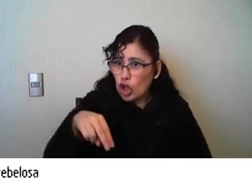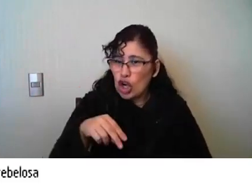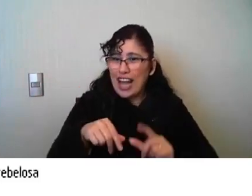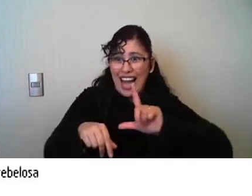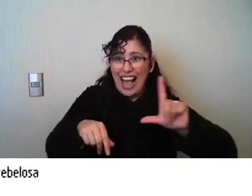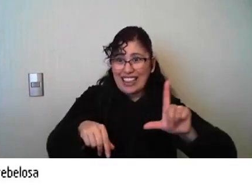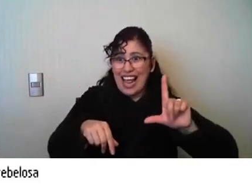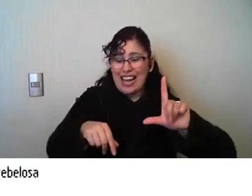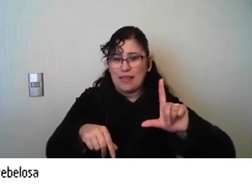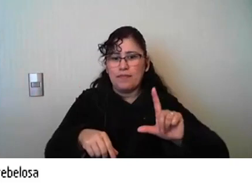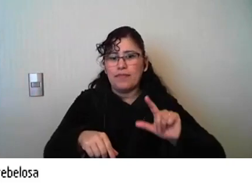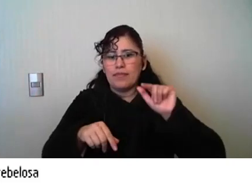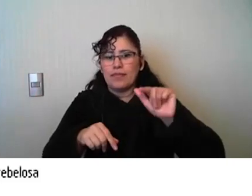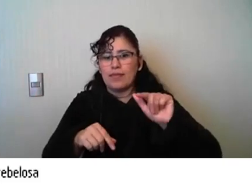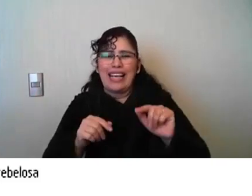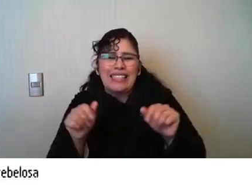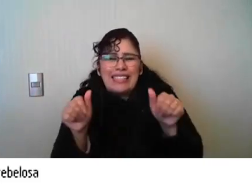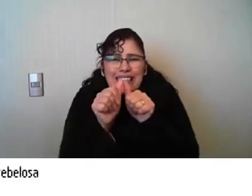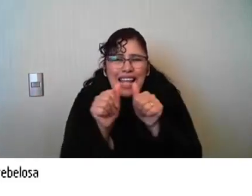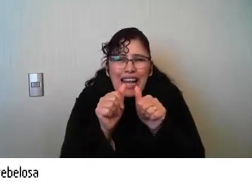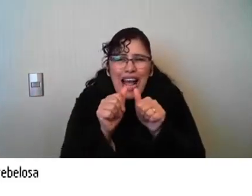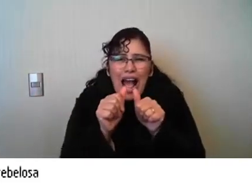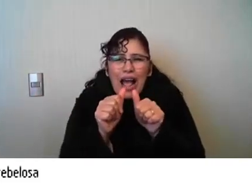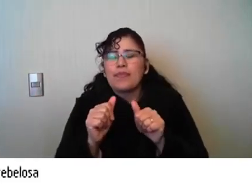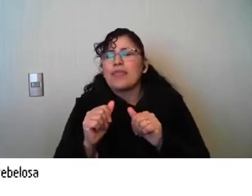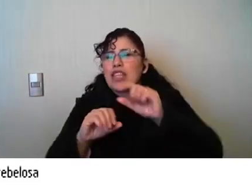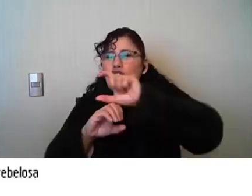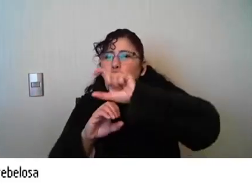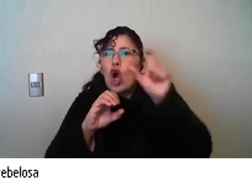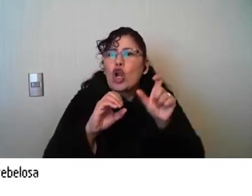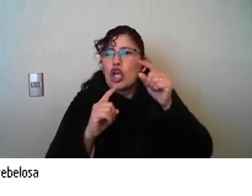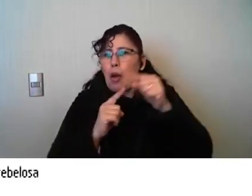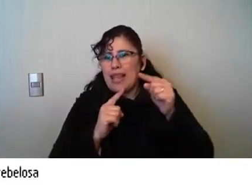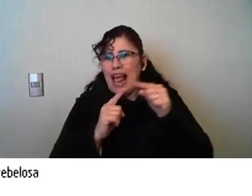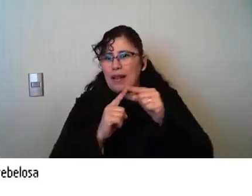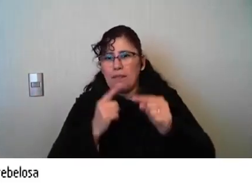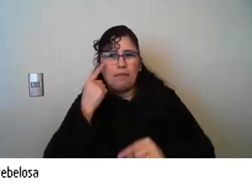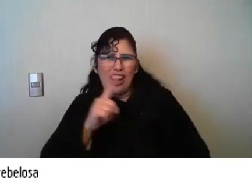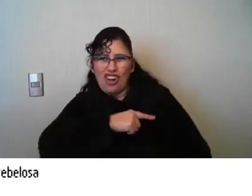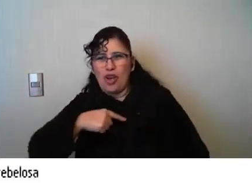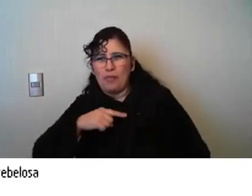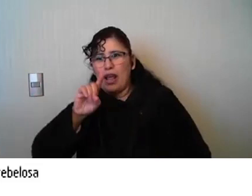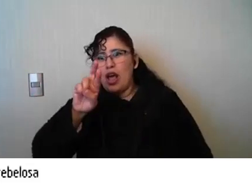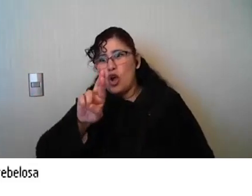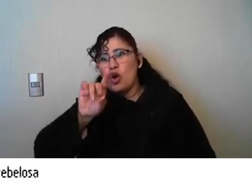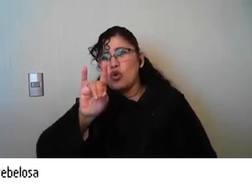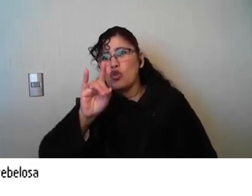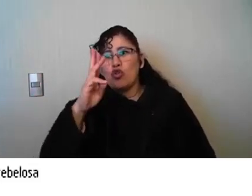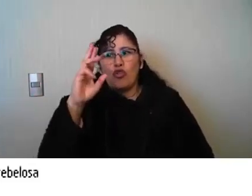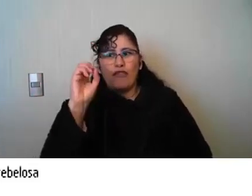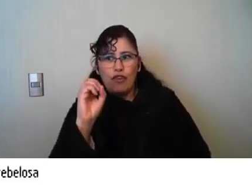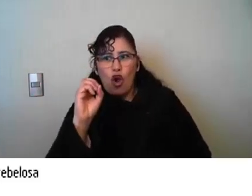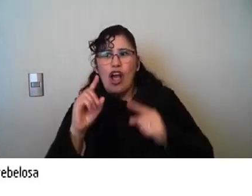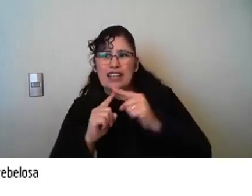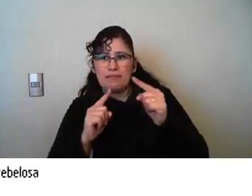al córtico espinal, y que es el tracto rubroespinal, ¿cierto? Cuyo origen son las